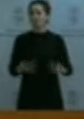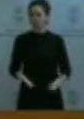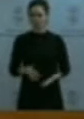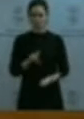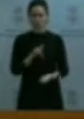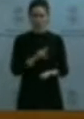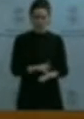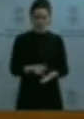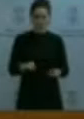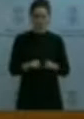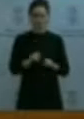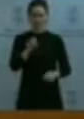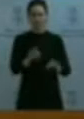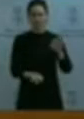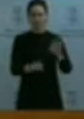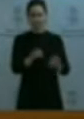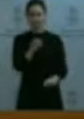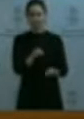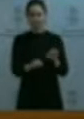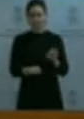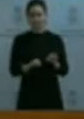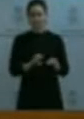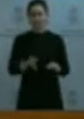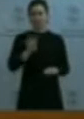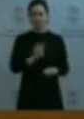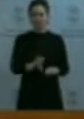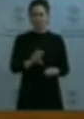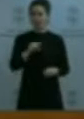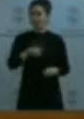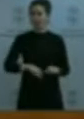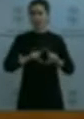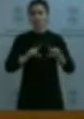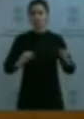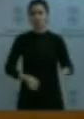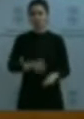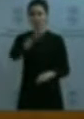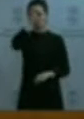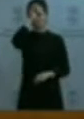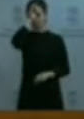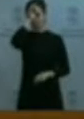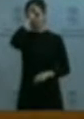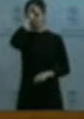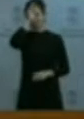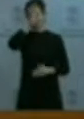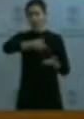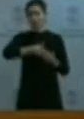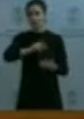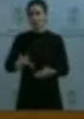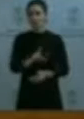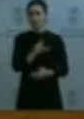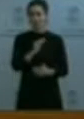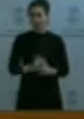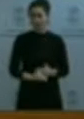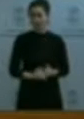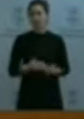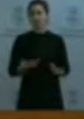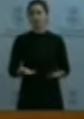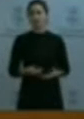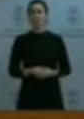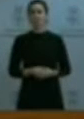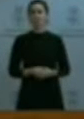que aquí en Asturias no se supo hasta finales de julio, porque nada se estaba haciendo en ese sentido, no se